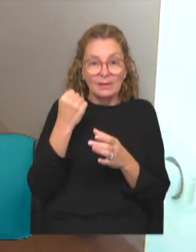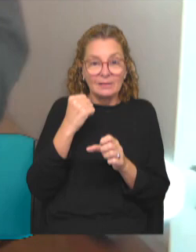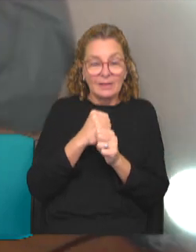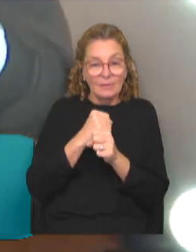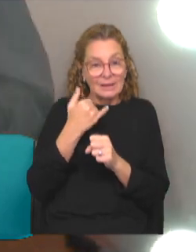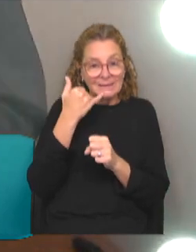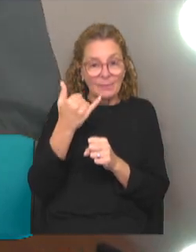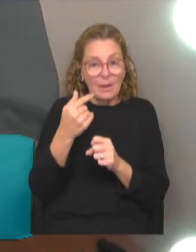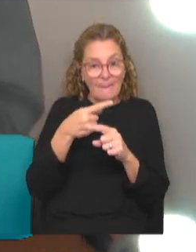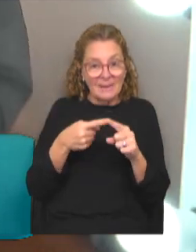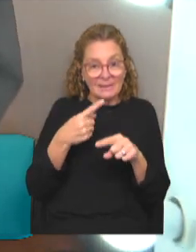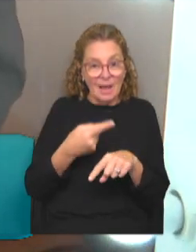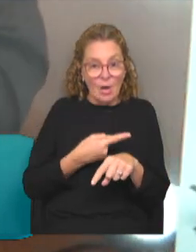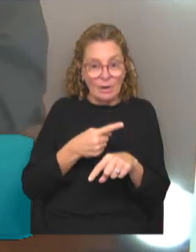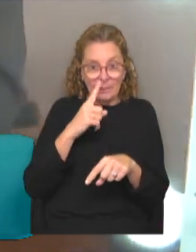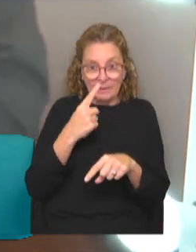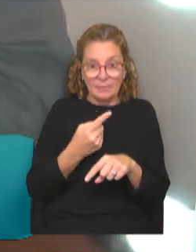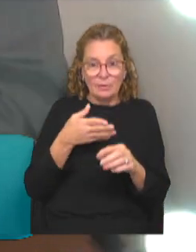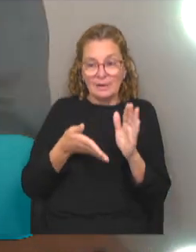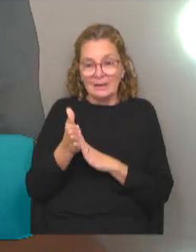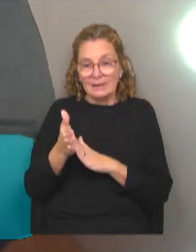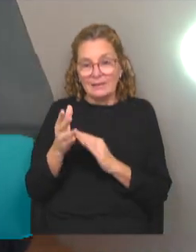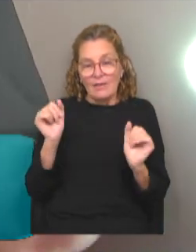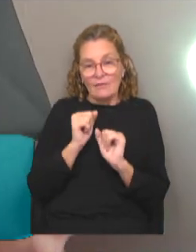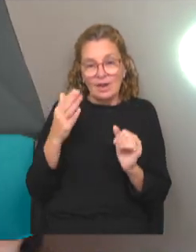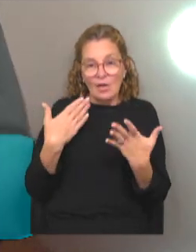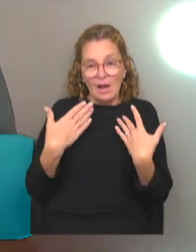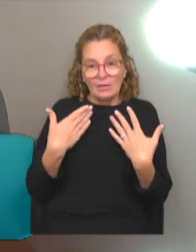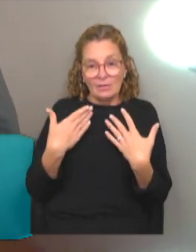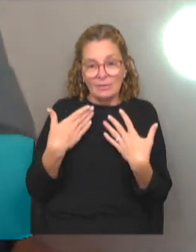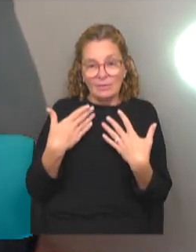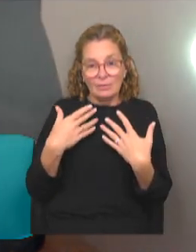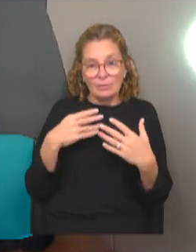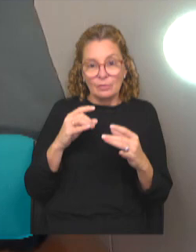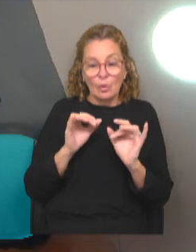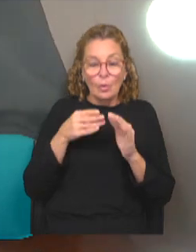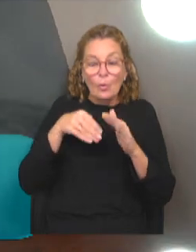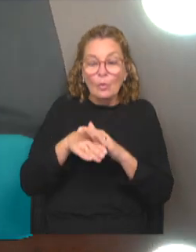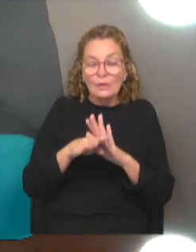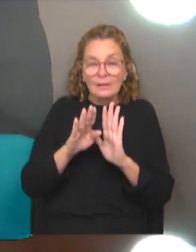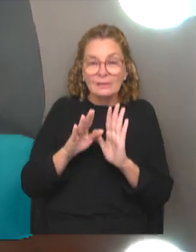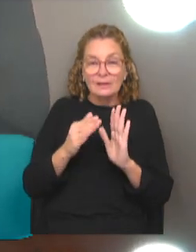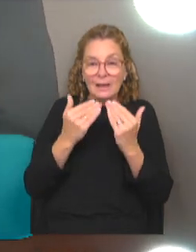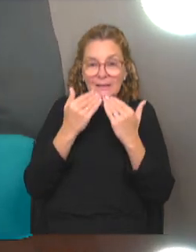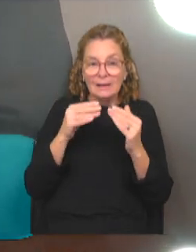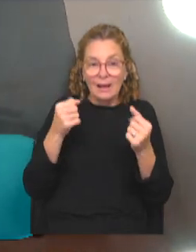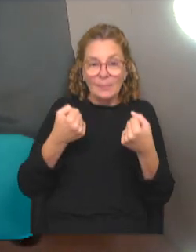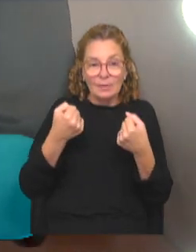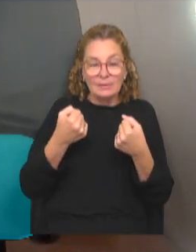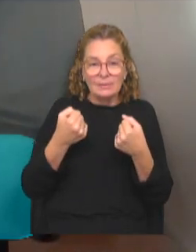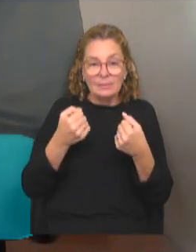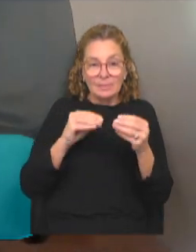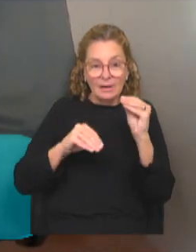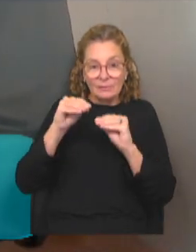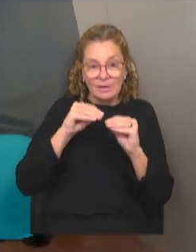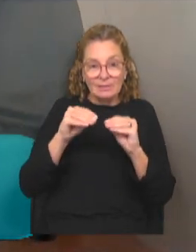podés llamar y en media hora estás pronta. No tenés que salir, si hace frío o calor, solo cruzar y subir a la camioneta y ya estás pronta. Planificado,